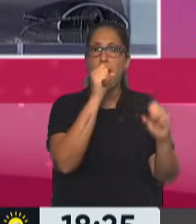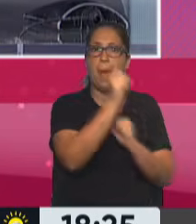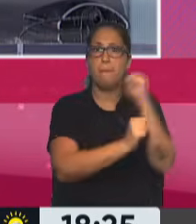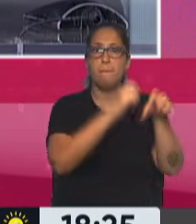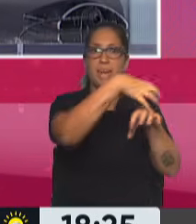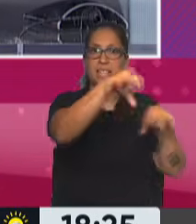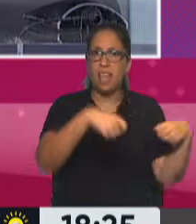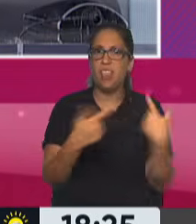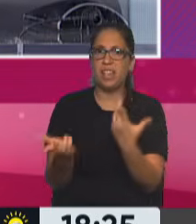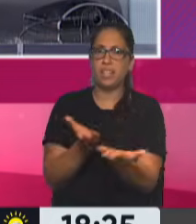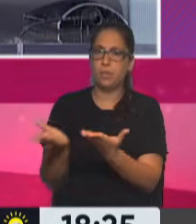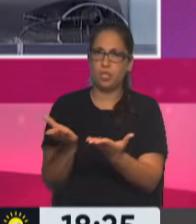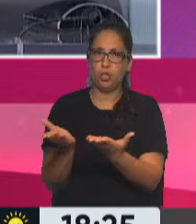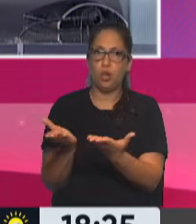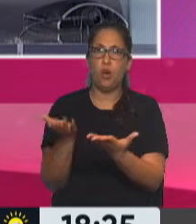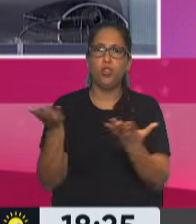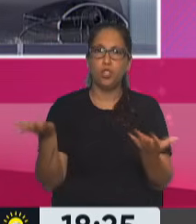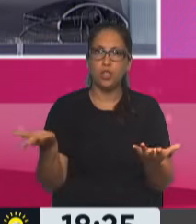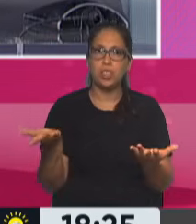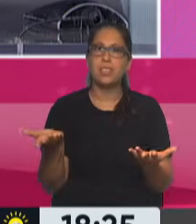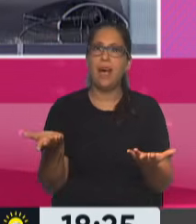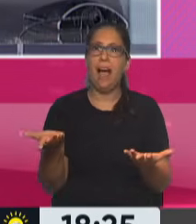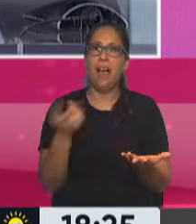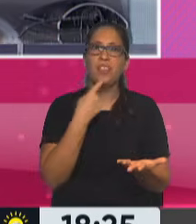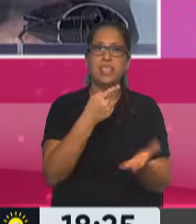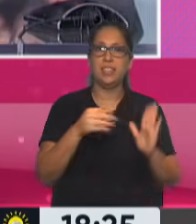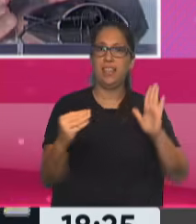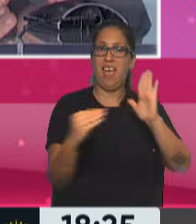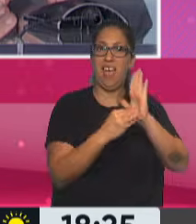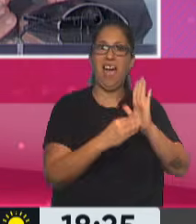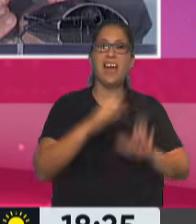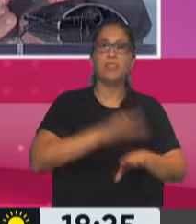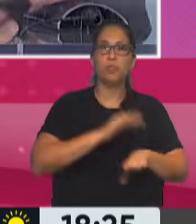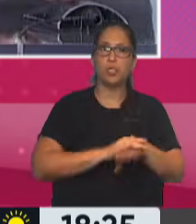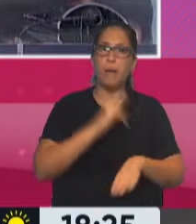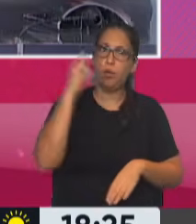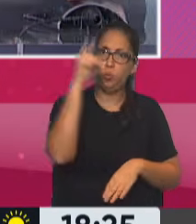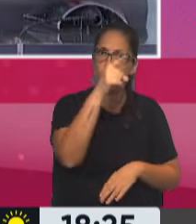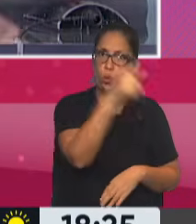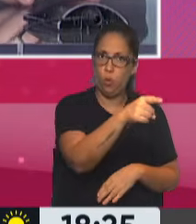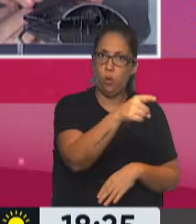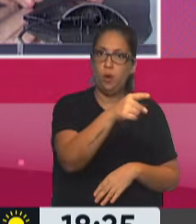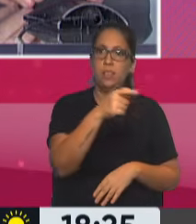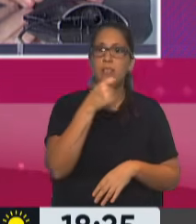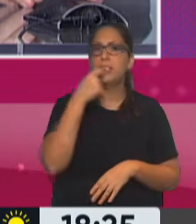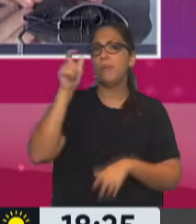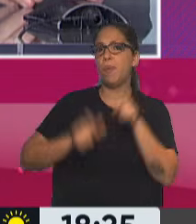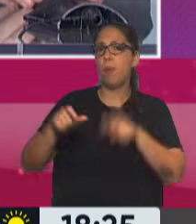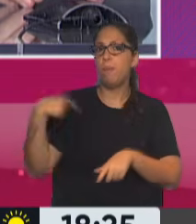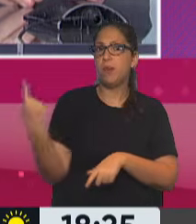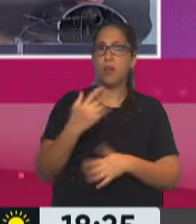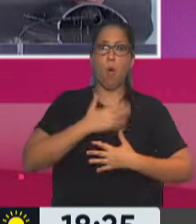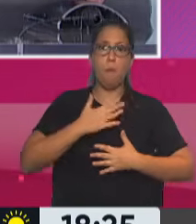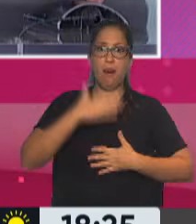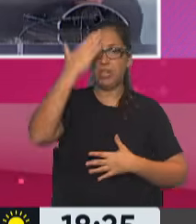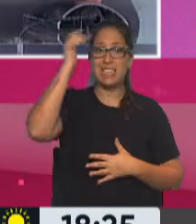del servicio. Es decir, está determinando a un responsable de estas acciones. Por un lado, restringe la libertad de una condición humana, de una persona humana menor